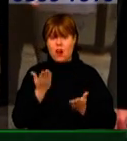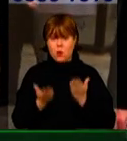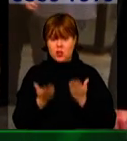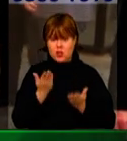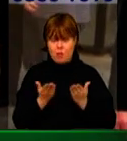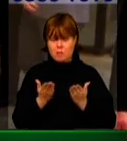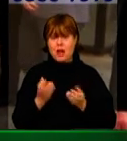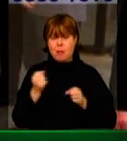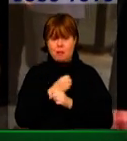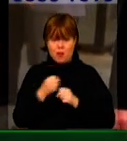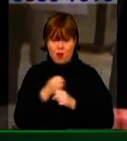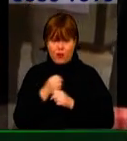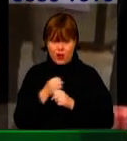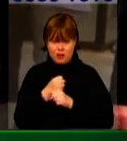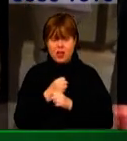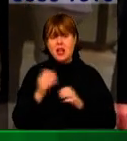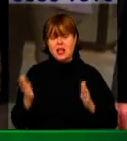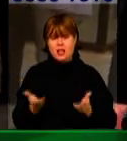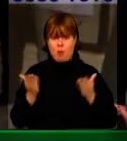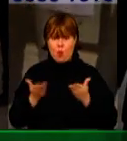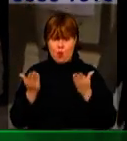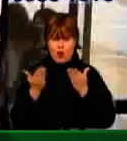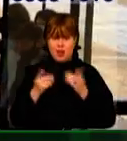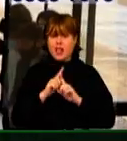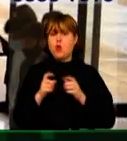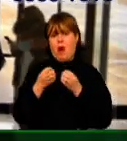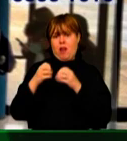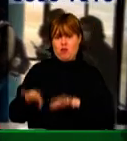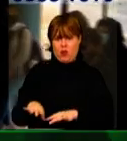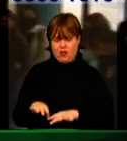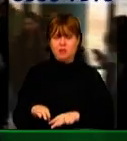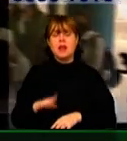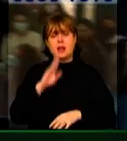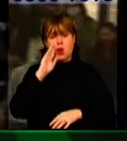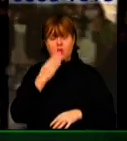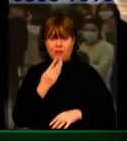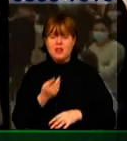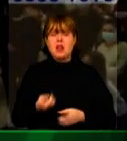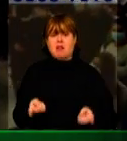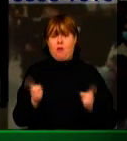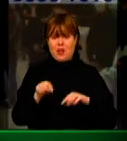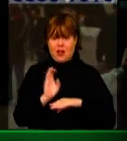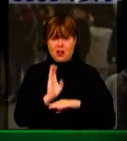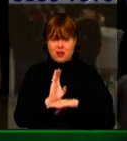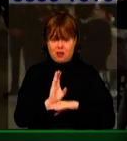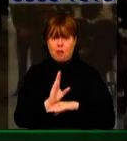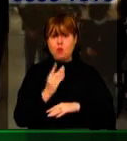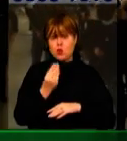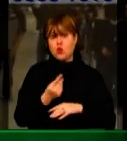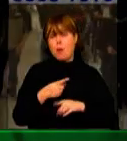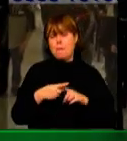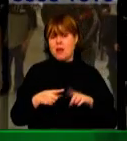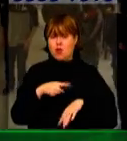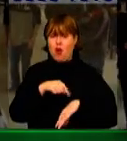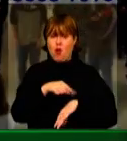la acreditación, y de esta manera estamos estimulando que el alumno no abandone. Reconoció que en esta vuelta a clase muchos estudiantes asistirán medio horario